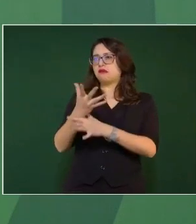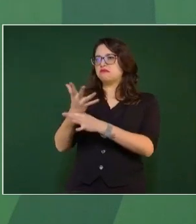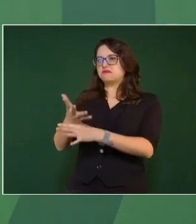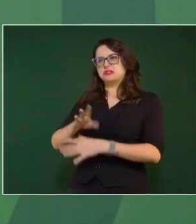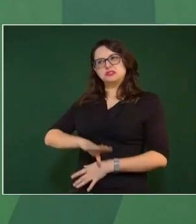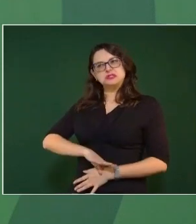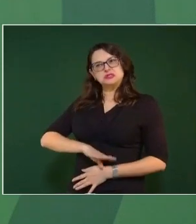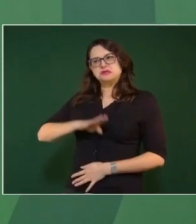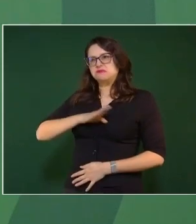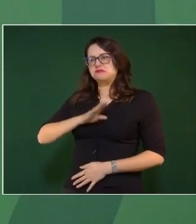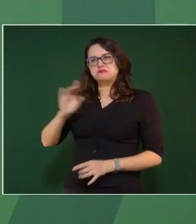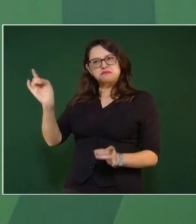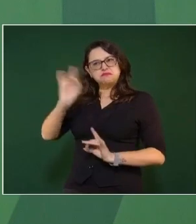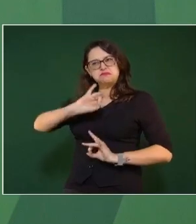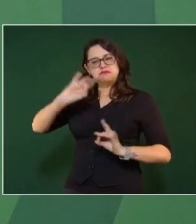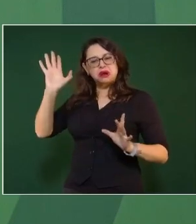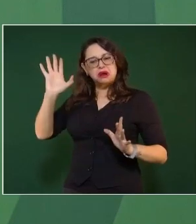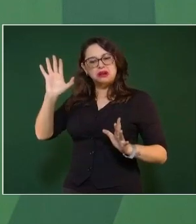Además,